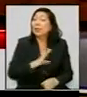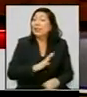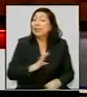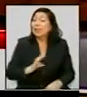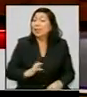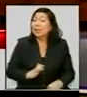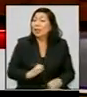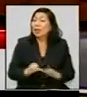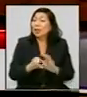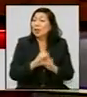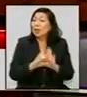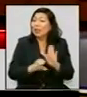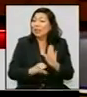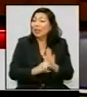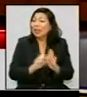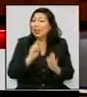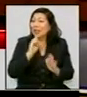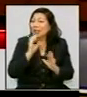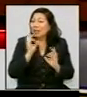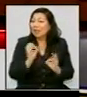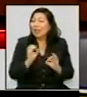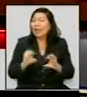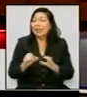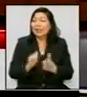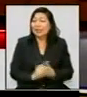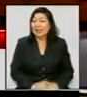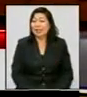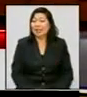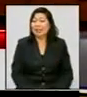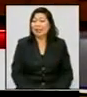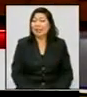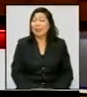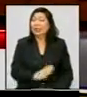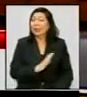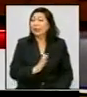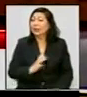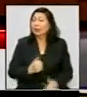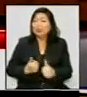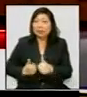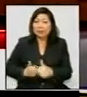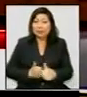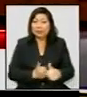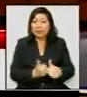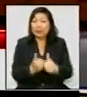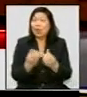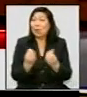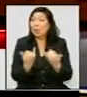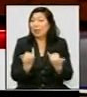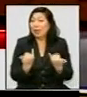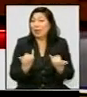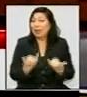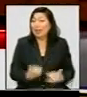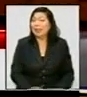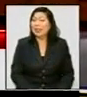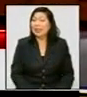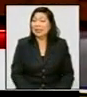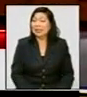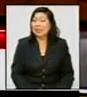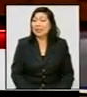Estado y de la constitucionalidad es justamente el que se hace a través de un Estado persecutorio, como es lo que está ocurriendo en este